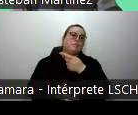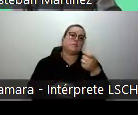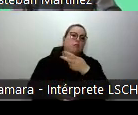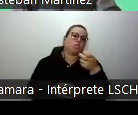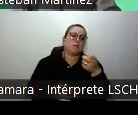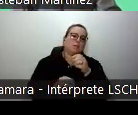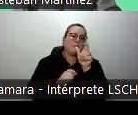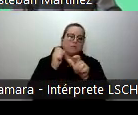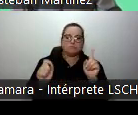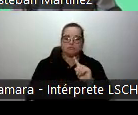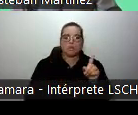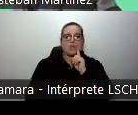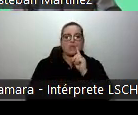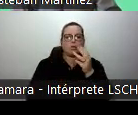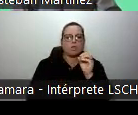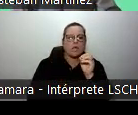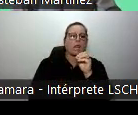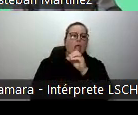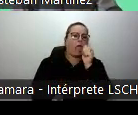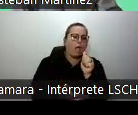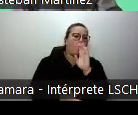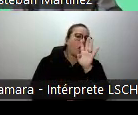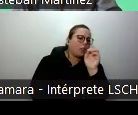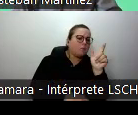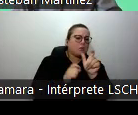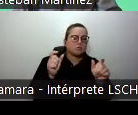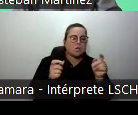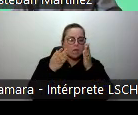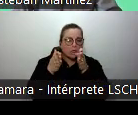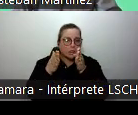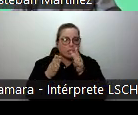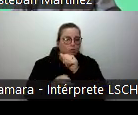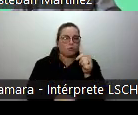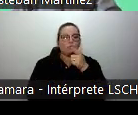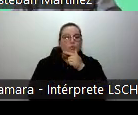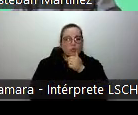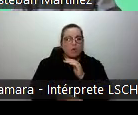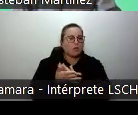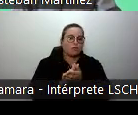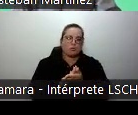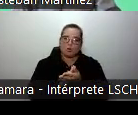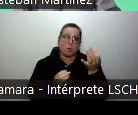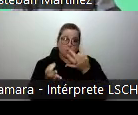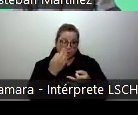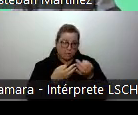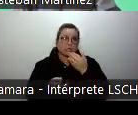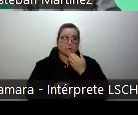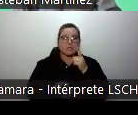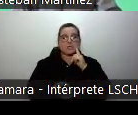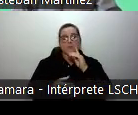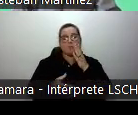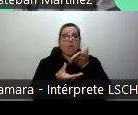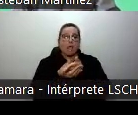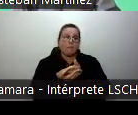eh entre 30 a 40 personas así que vamos a estar bien pendientes de todas las dudas que tengan y comentarios también y vamos a usar una carpeta de Google